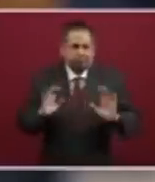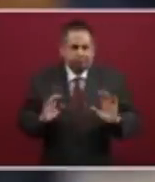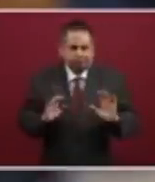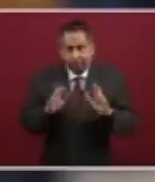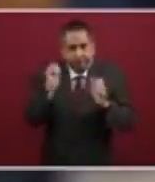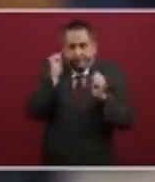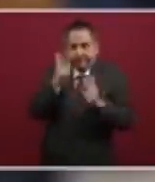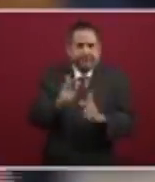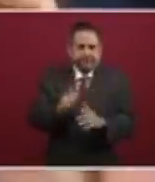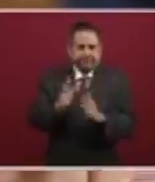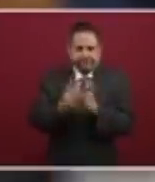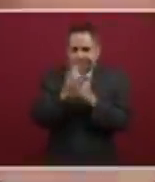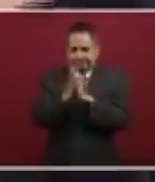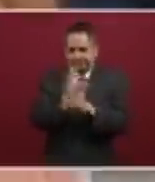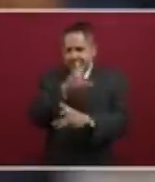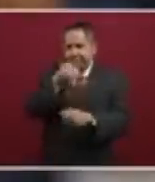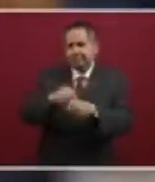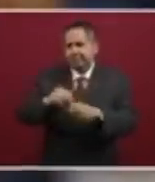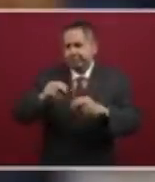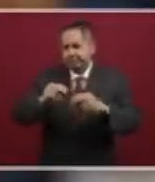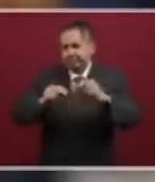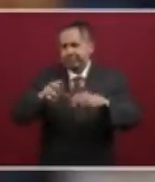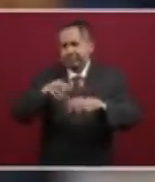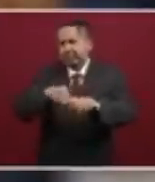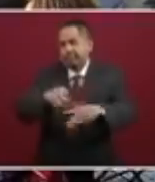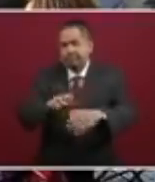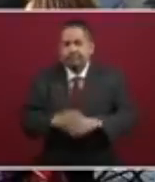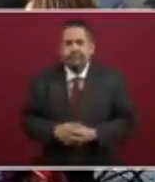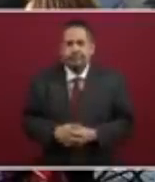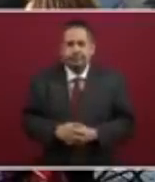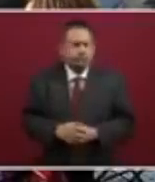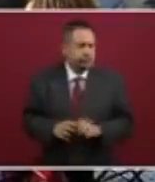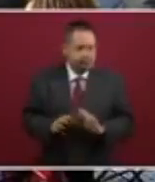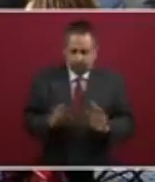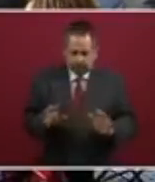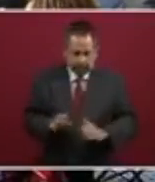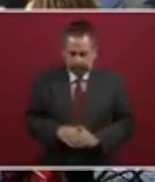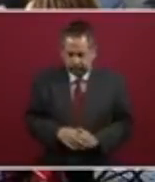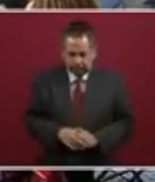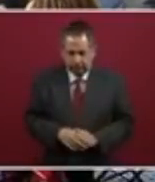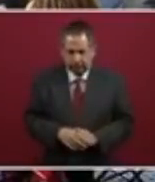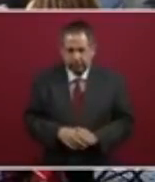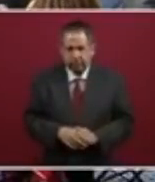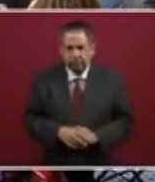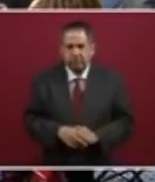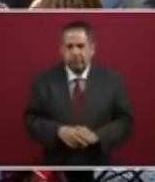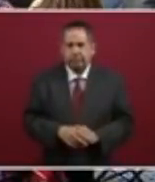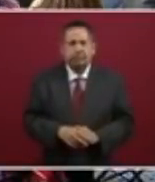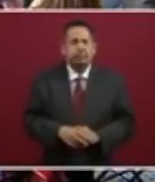sé, algún nivel de participación tuvo. No. Es una